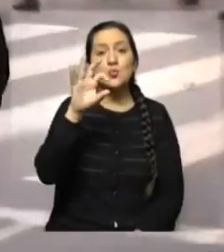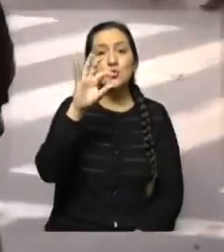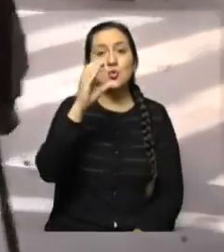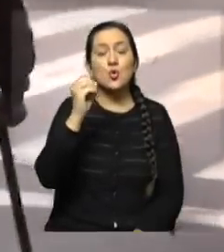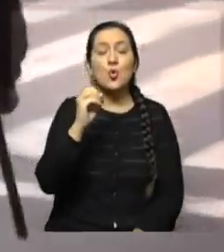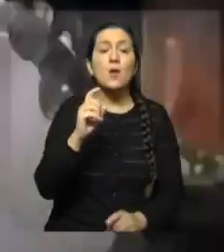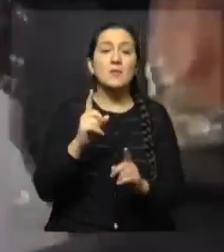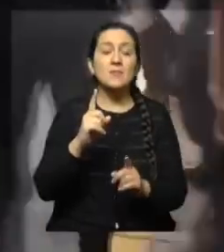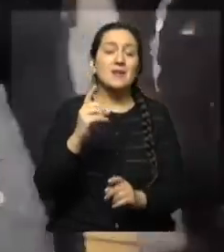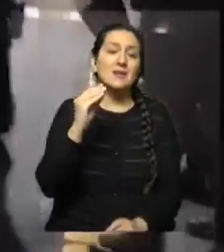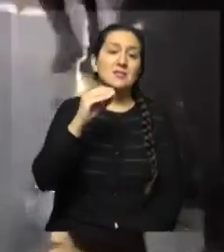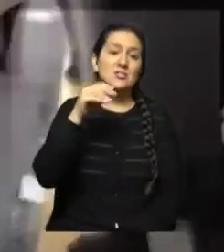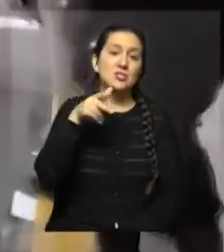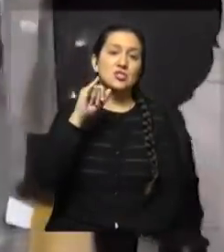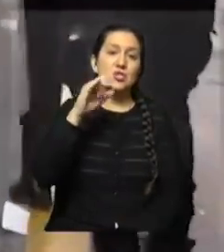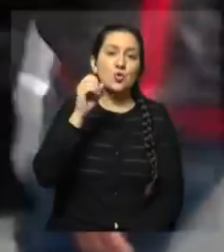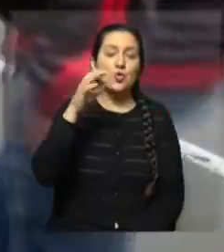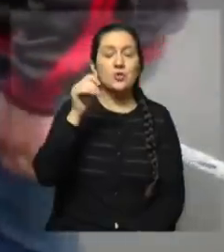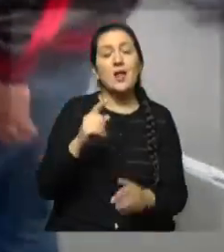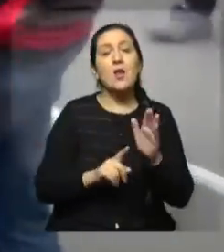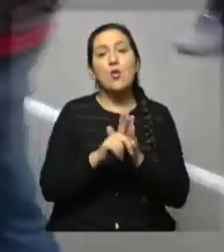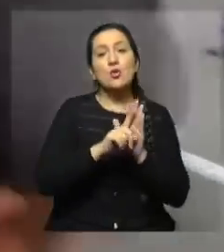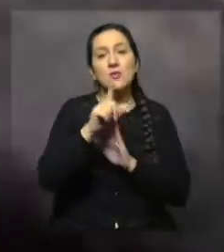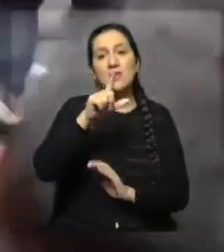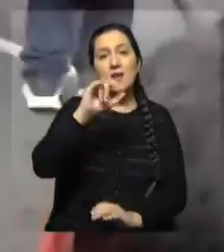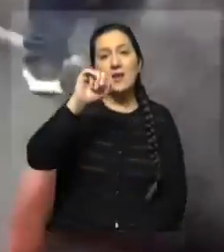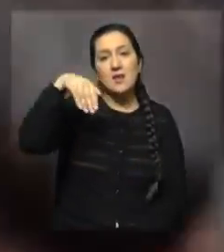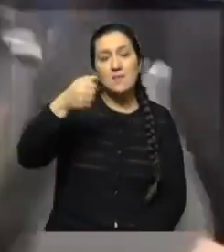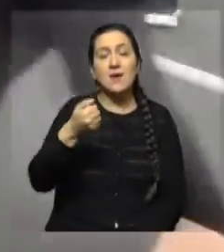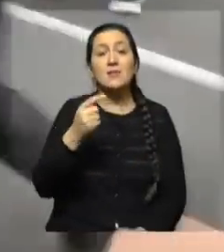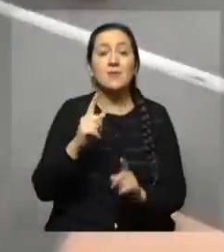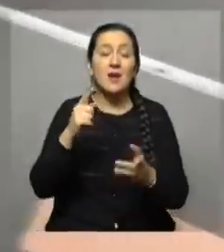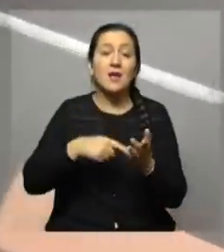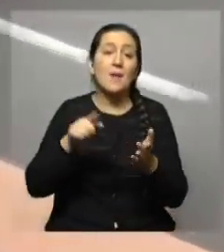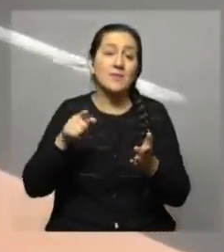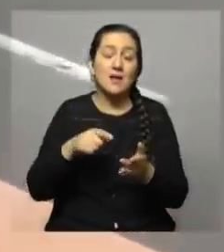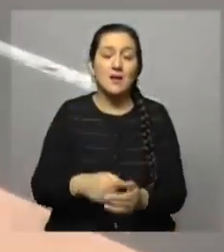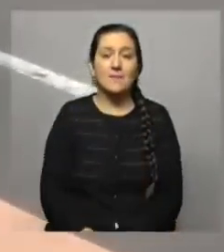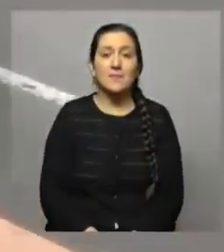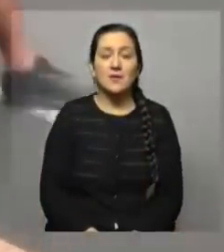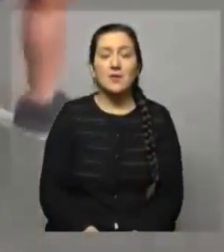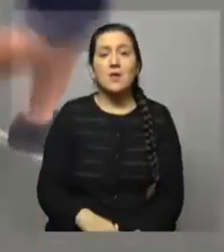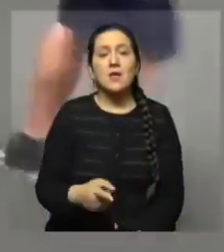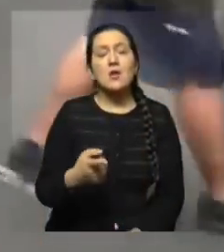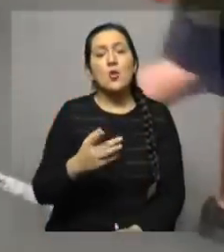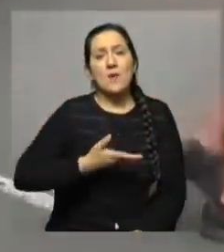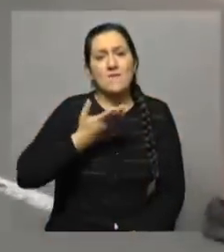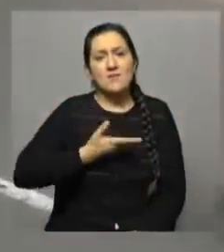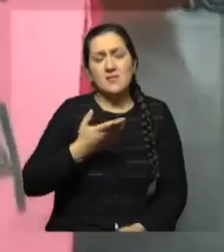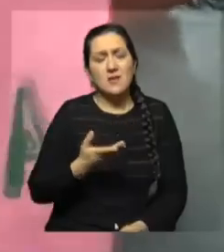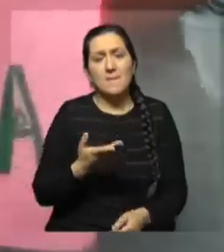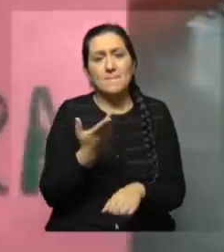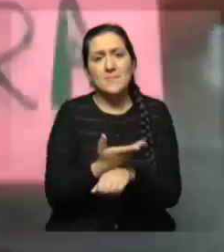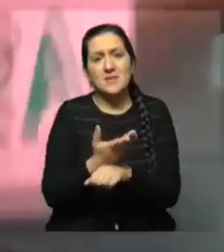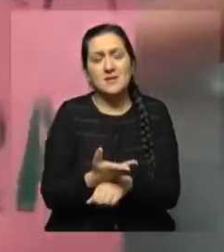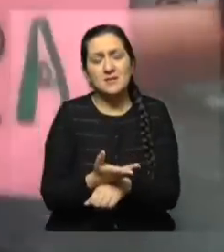en Chimbote y chiclayo al norte de Lima y en la capital peruana los manifestantes piden el cierre del Congreso que destituyó